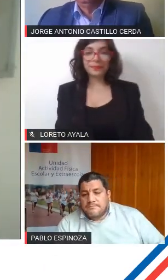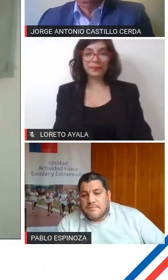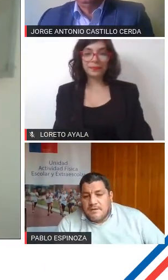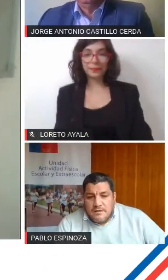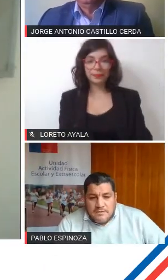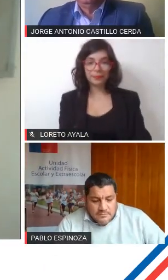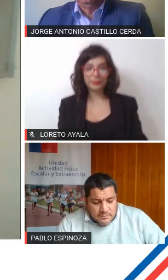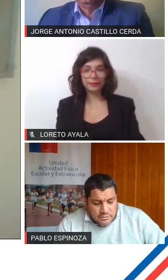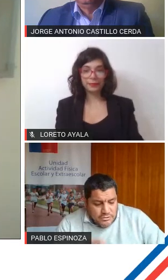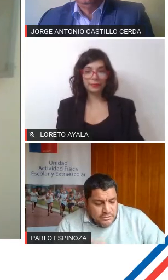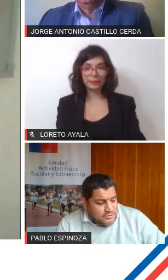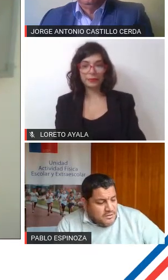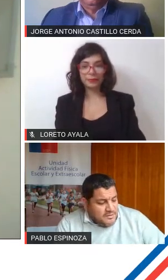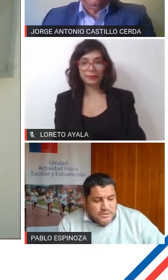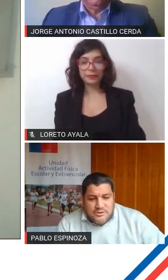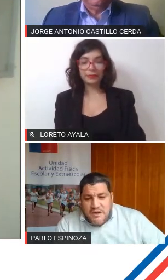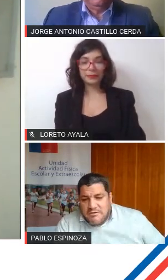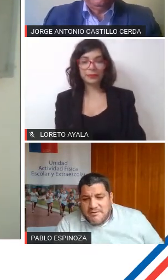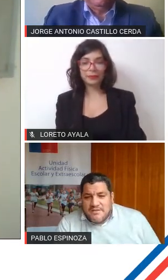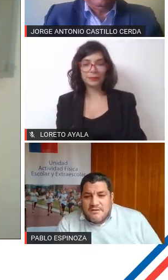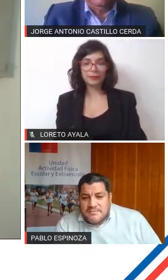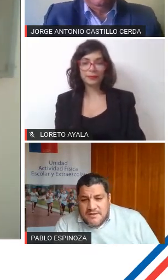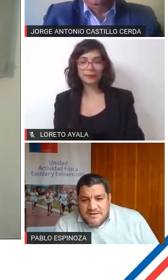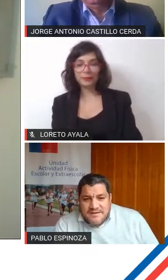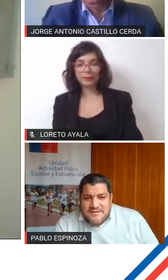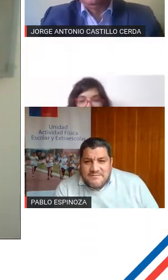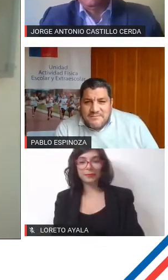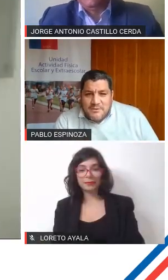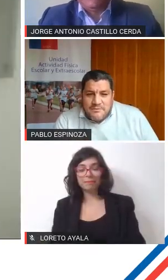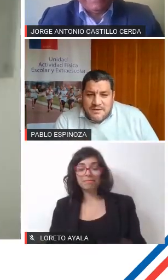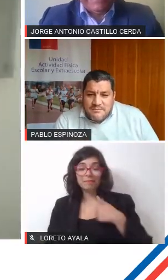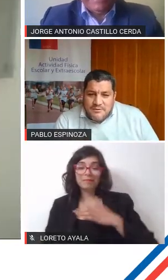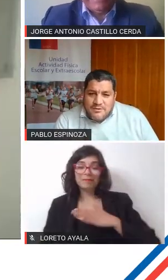Marquito, claro. Yo estoy emocionado, de verdad.